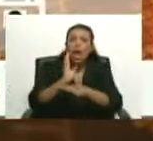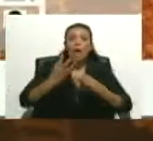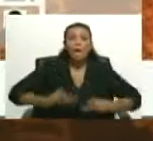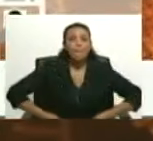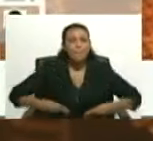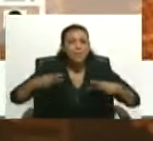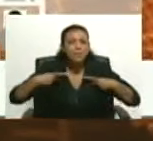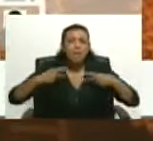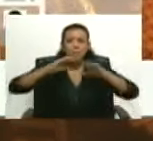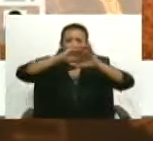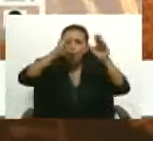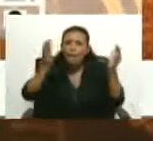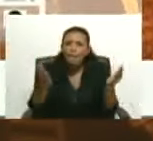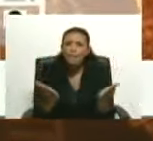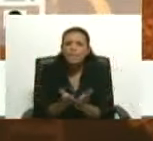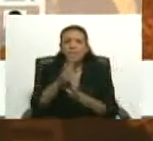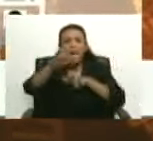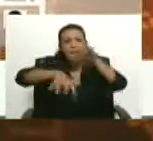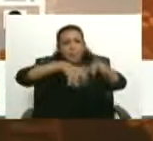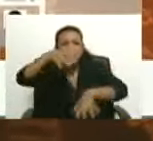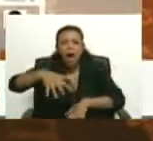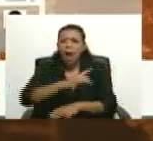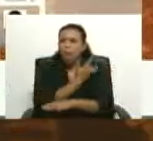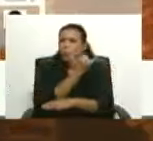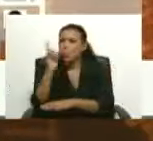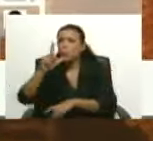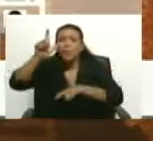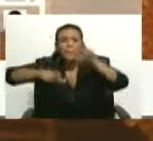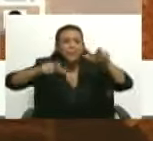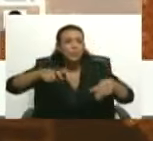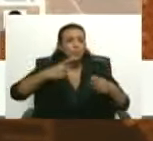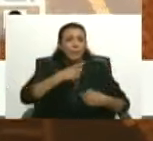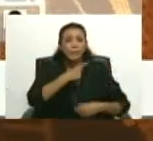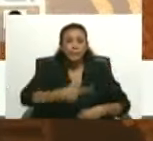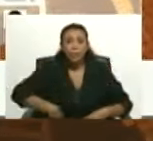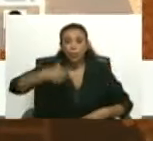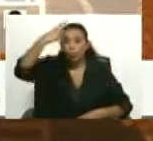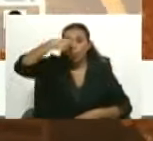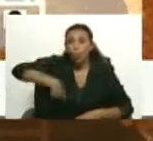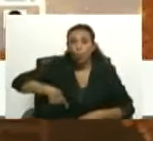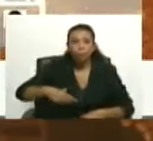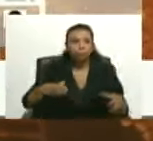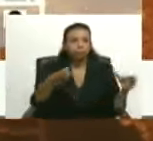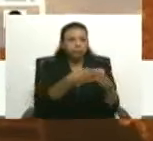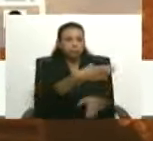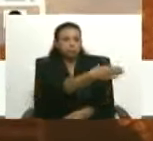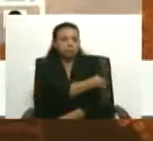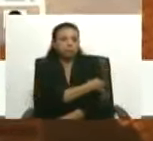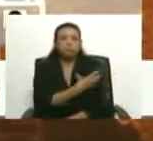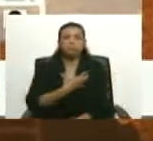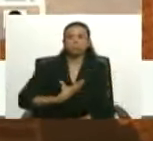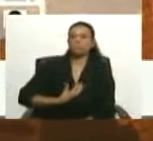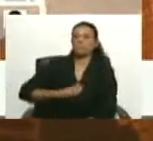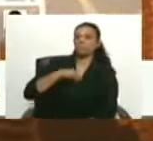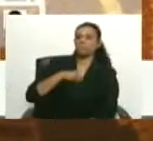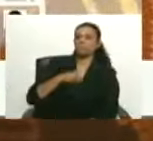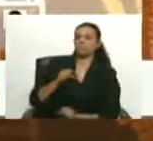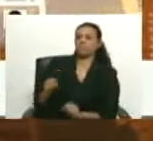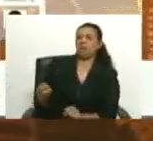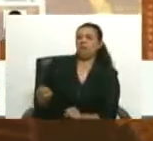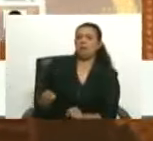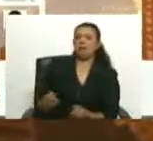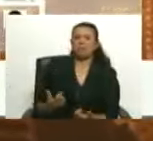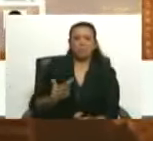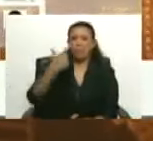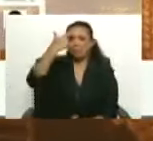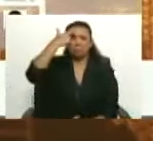el planeta y la salvación de la especie humana, salió esta ultraderecha golpista, fraudulenta,